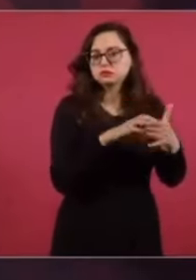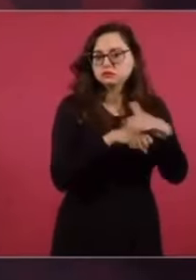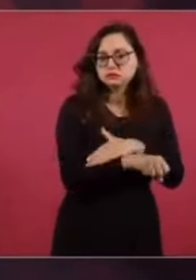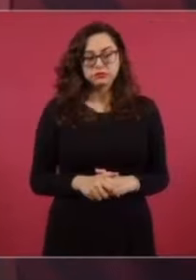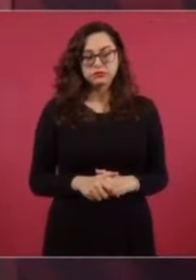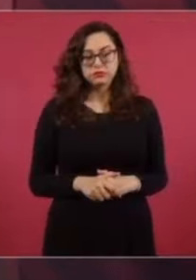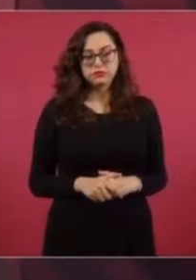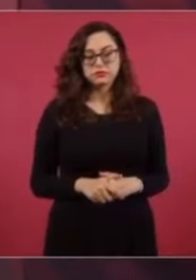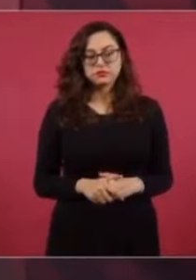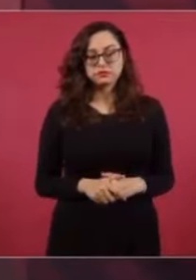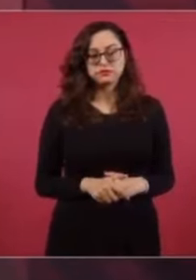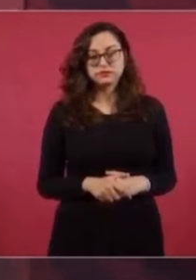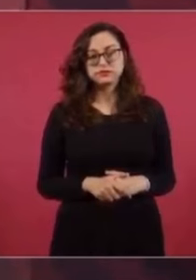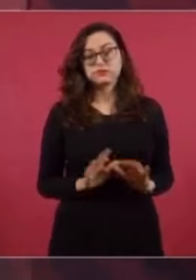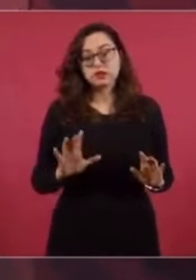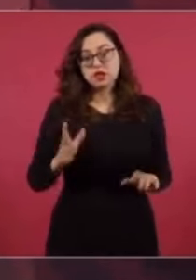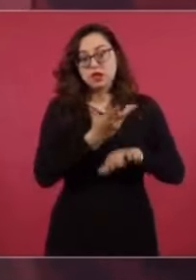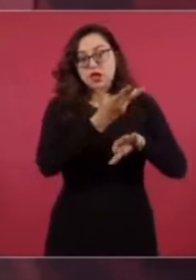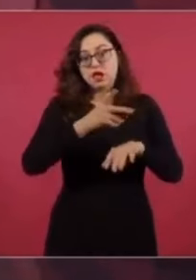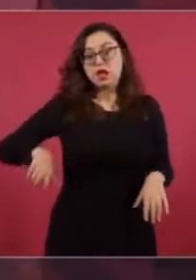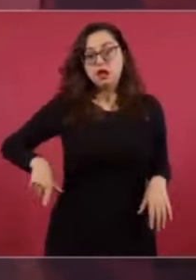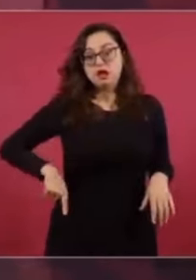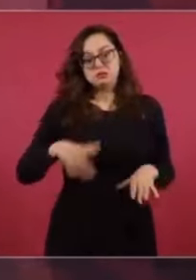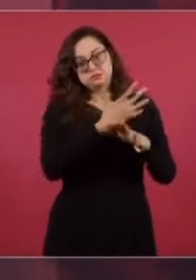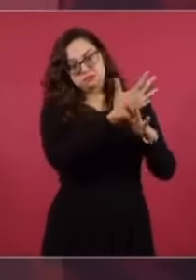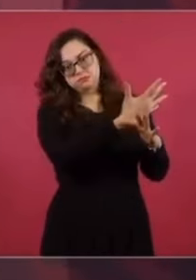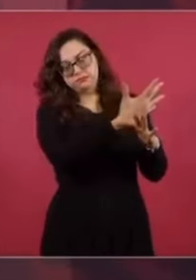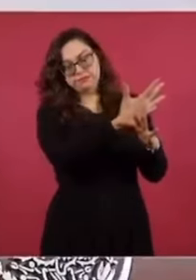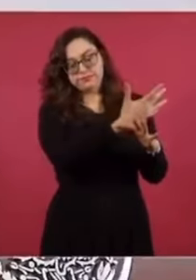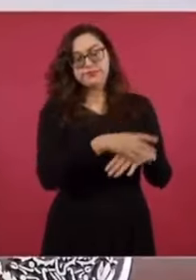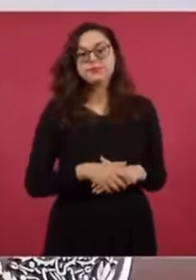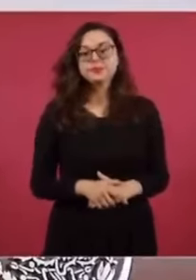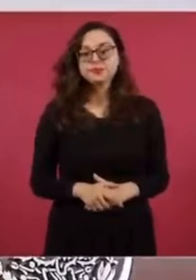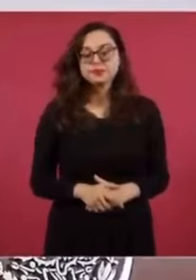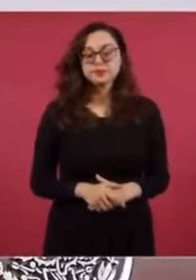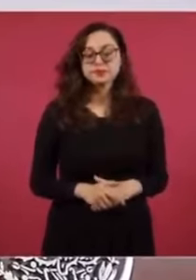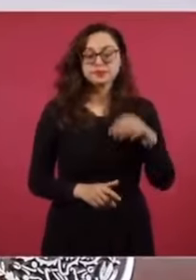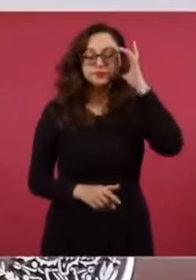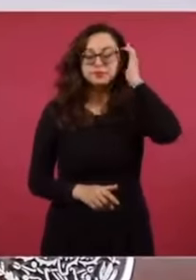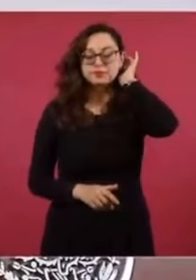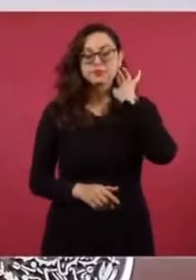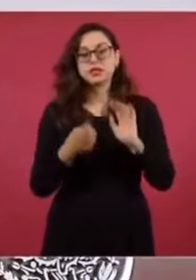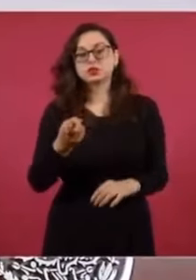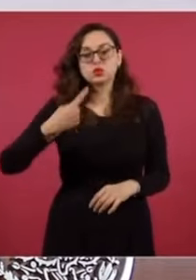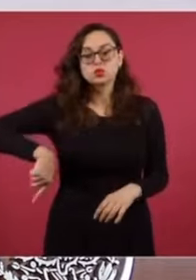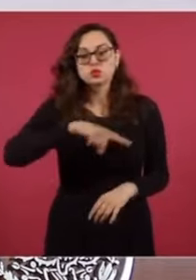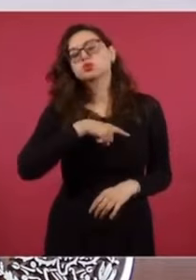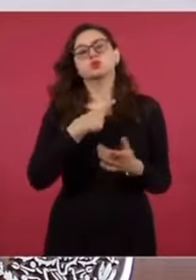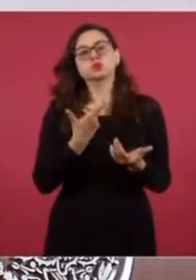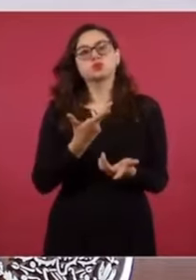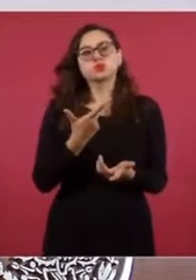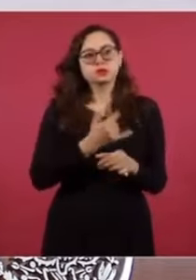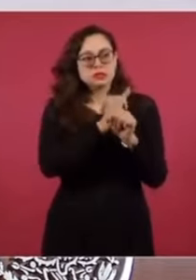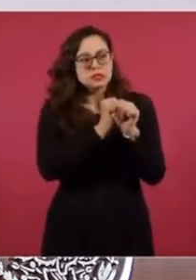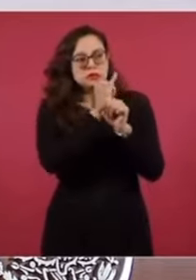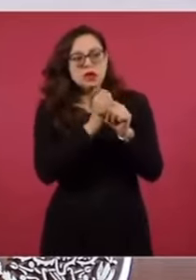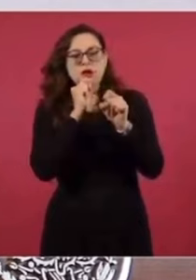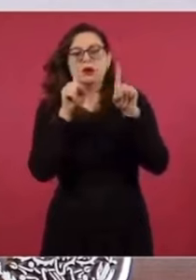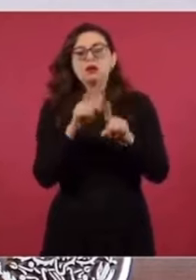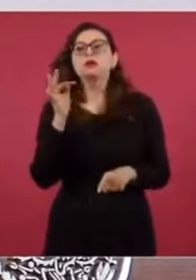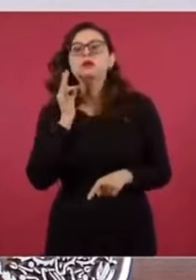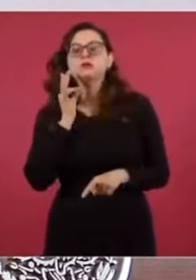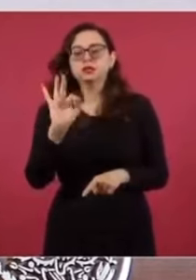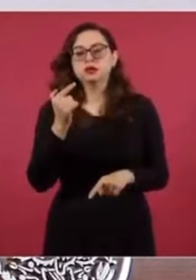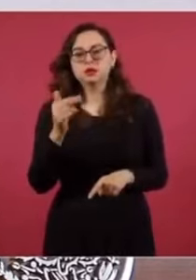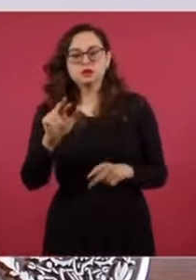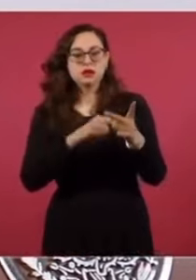señor Zambada eso es lo que dice el gobierno de Estados Unidos Entonces nosotros queremos y lo está haciendo la fiscalía y está haciendo relaciones exteriores